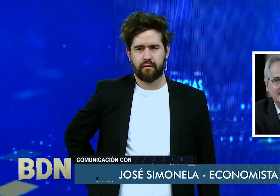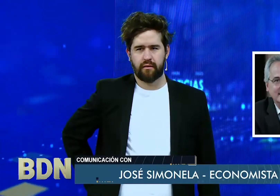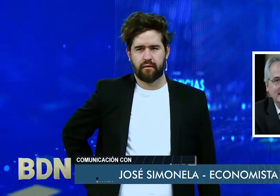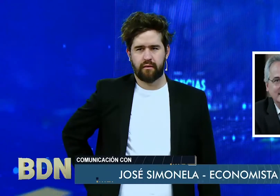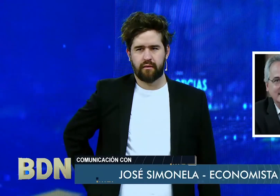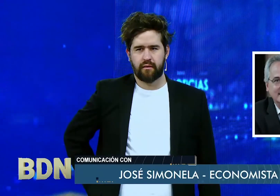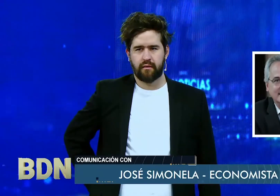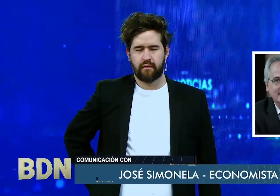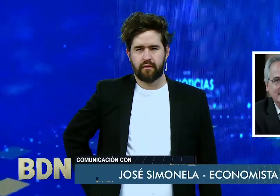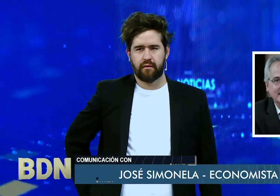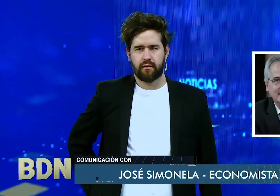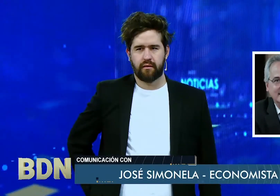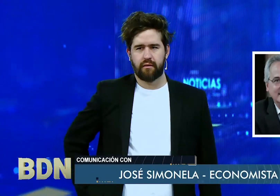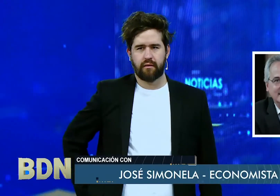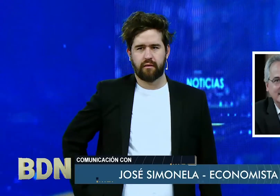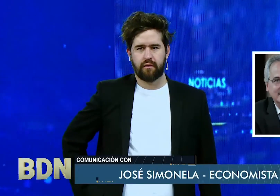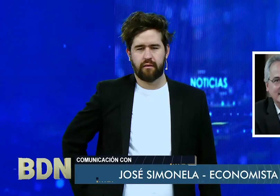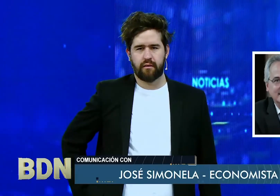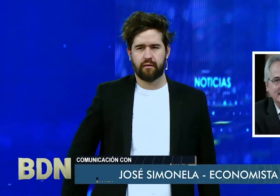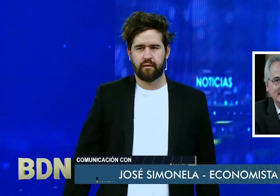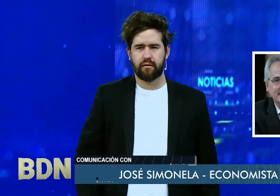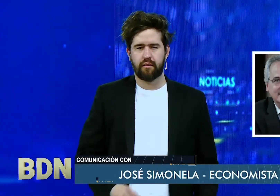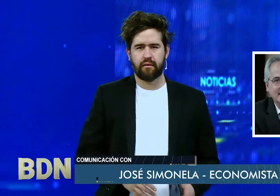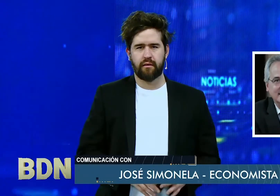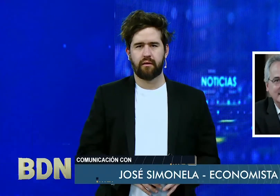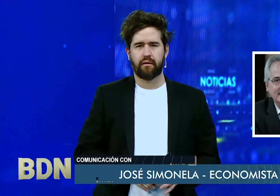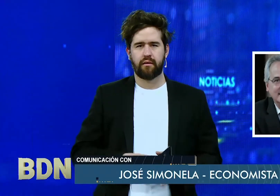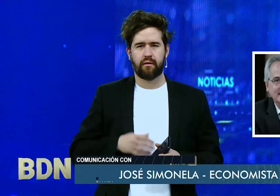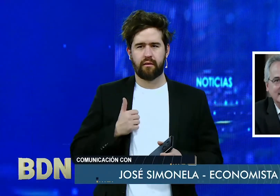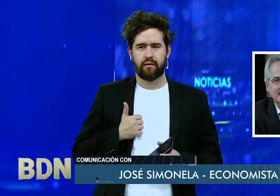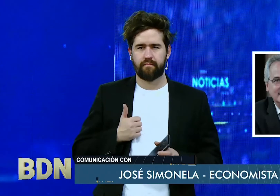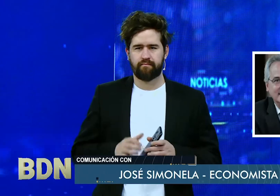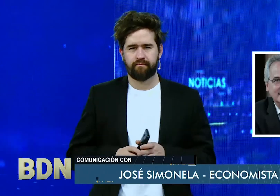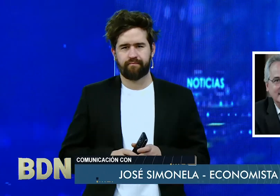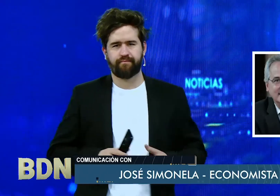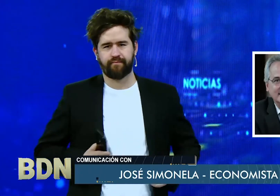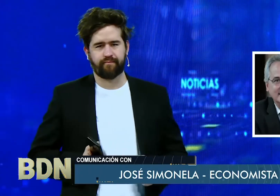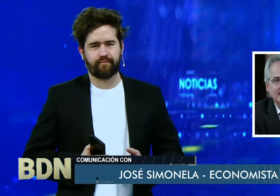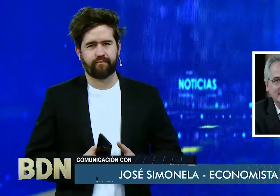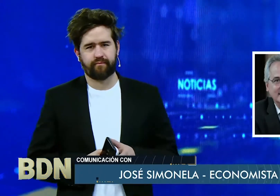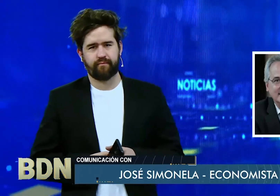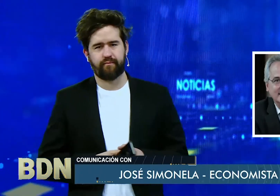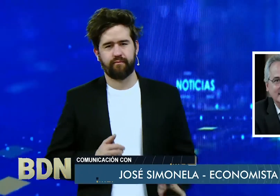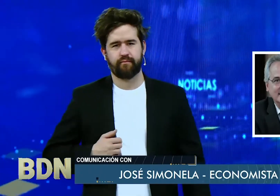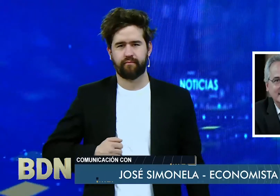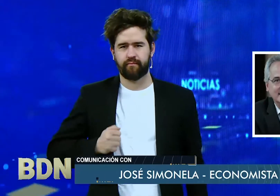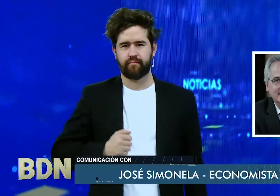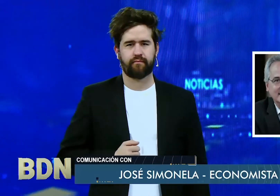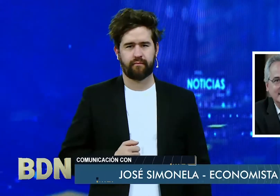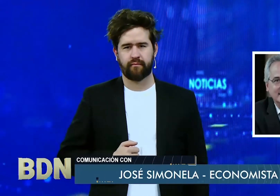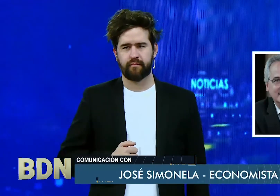sector privado con mayor presión tributaria. Y esto tiene consecuencias en el mediano y largo plazo